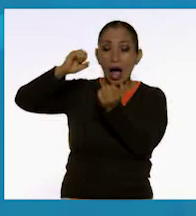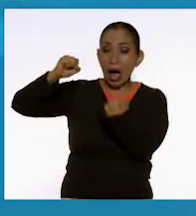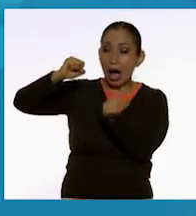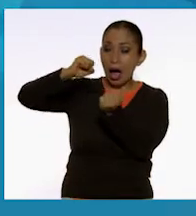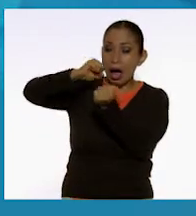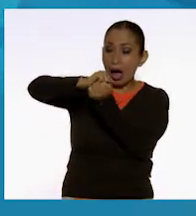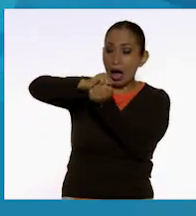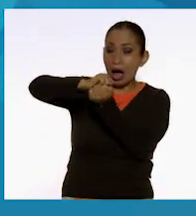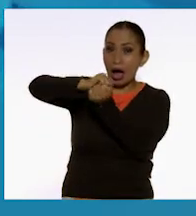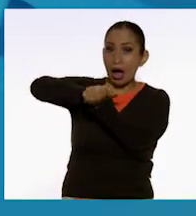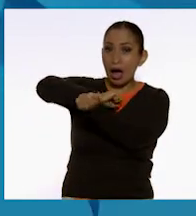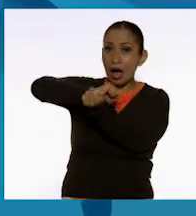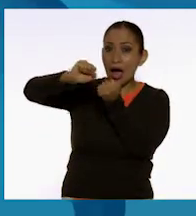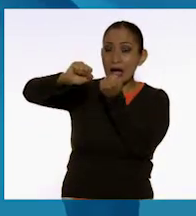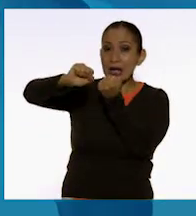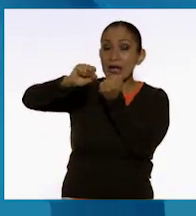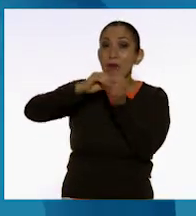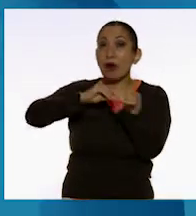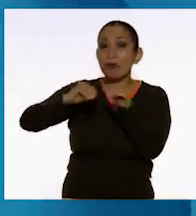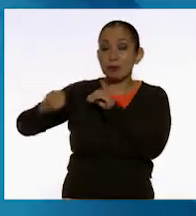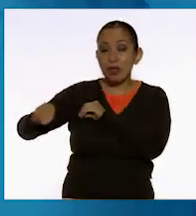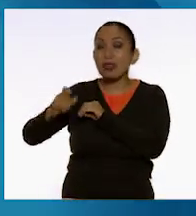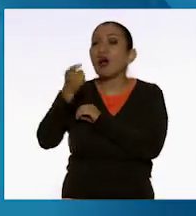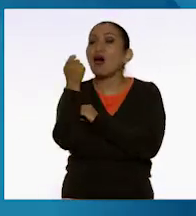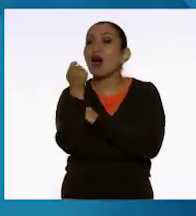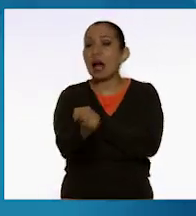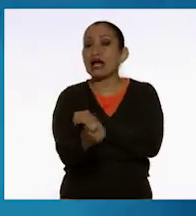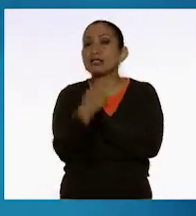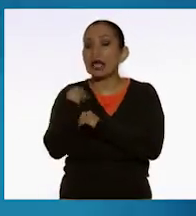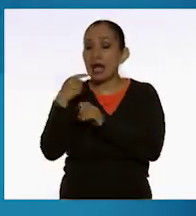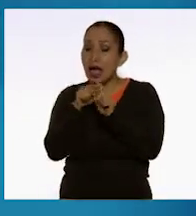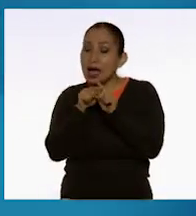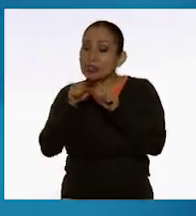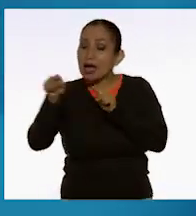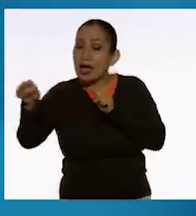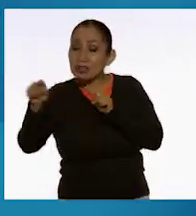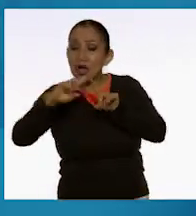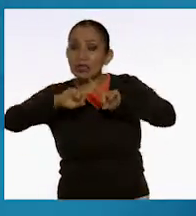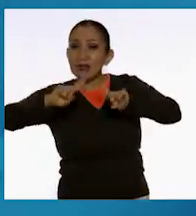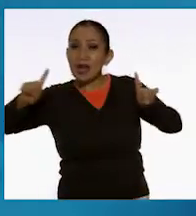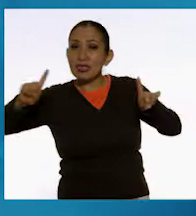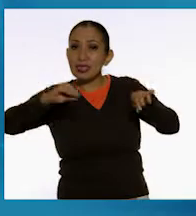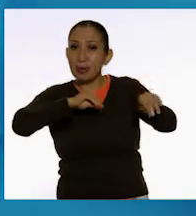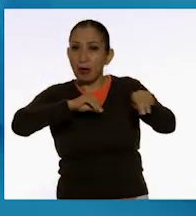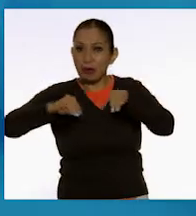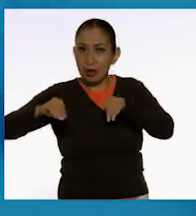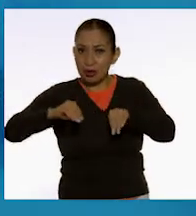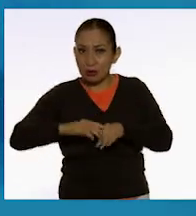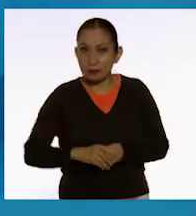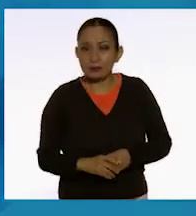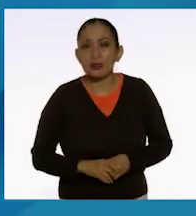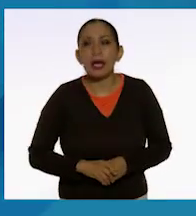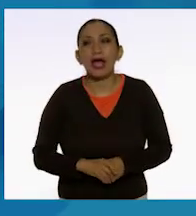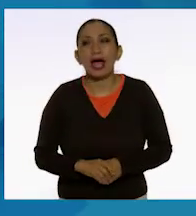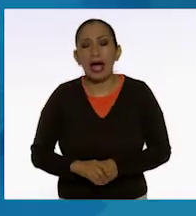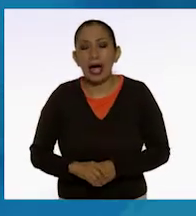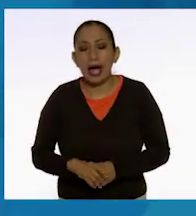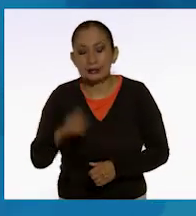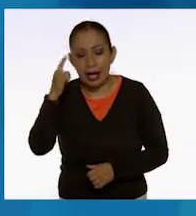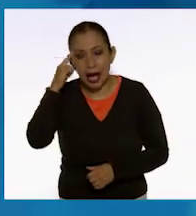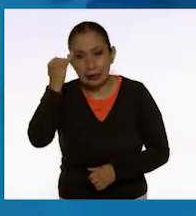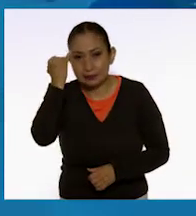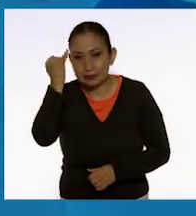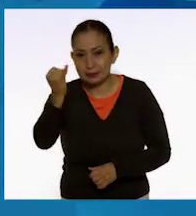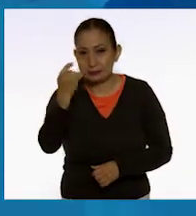se opone al movimiento. O sea, tiene dirección contraria al movimiento. Uh-huh. ¡Ah! ¡Ya lo